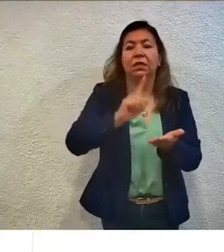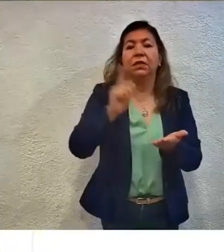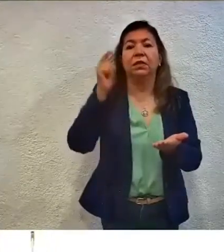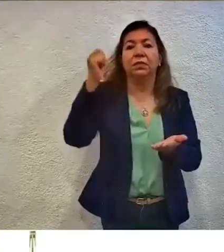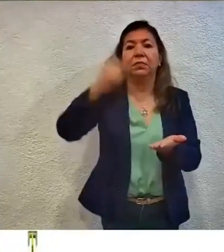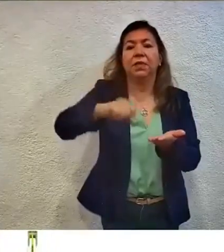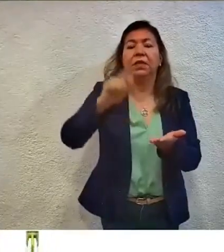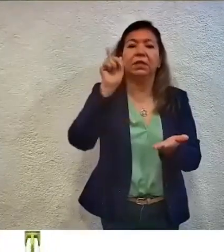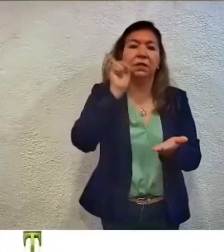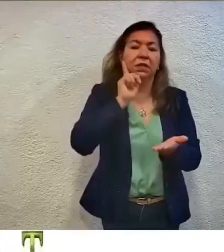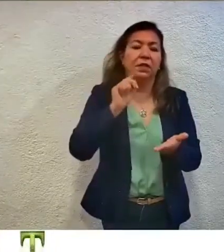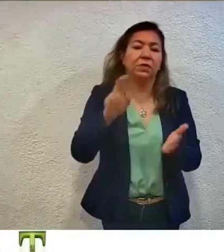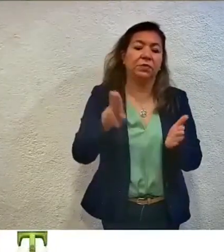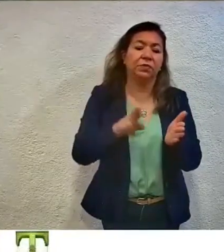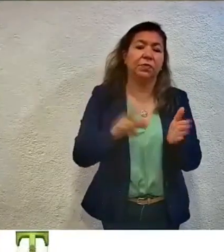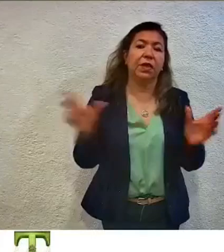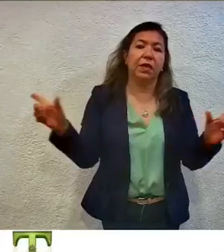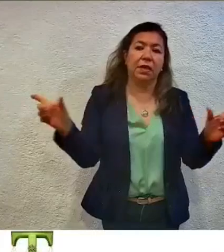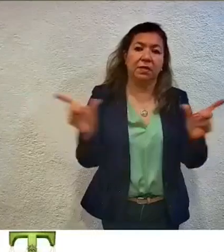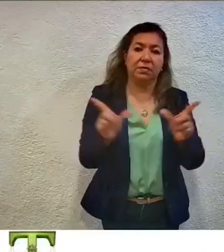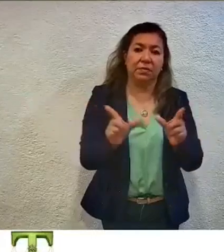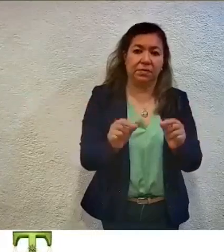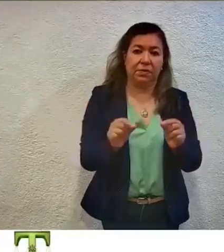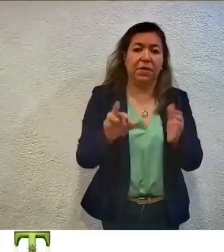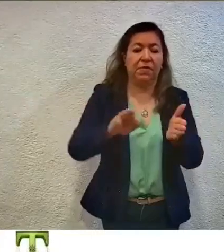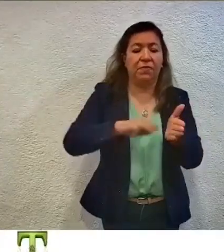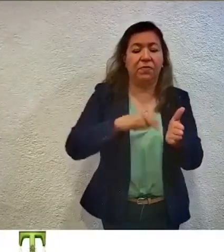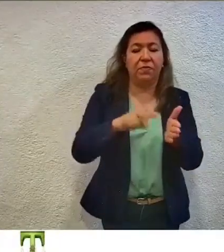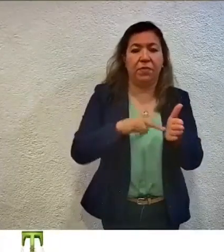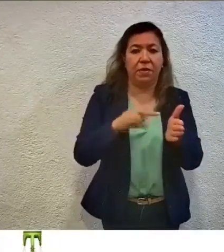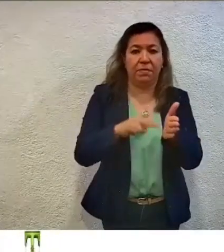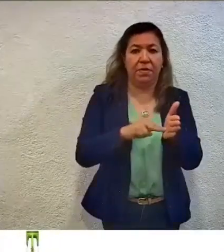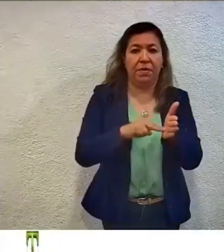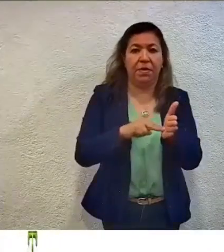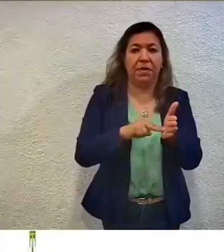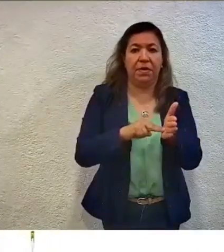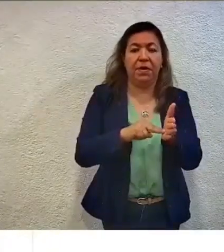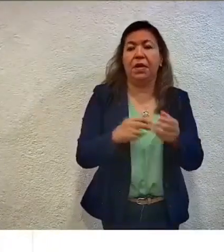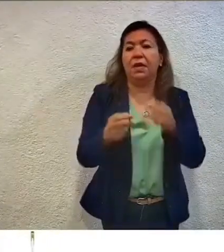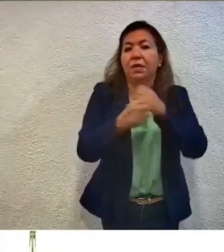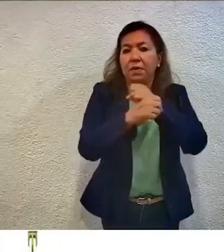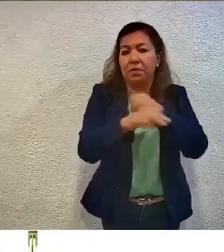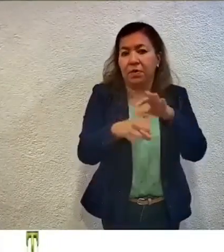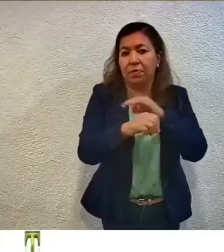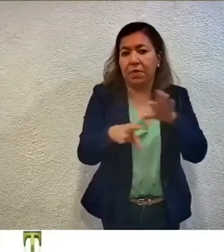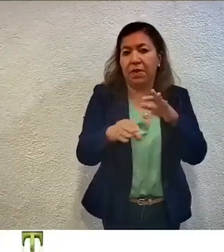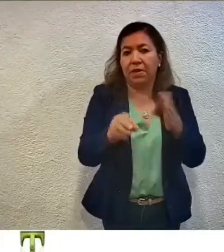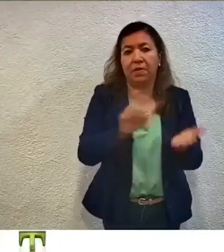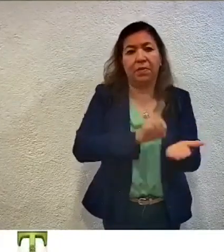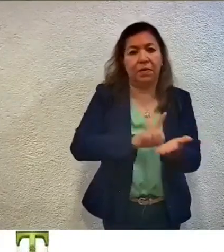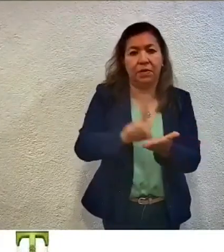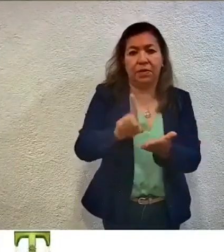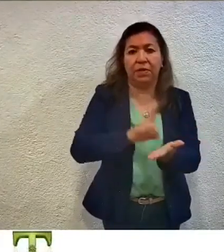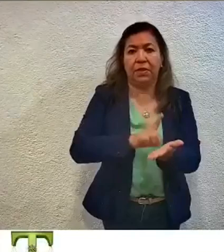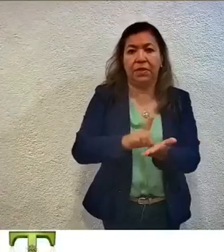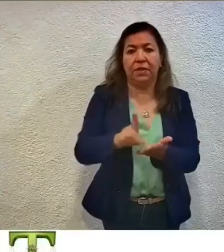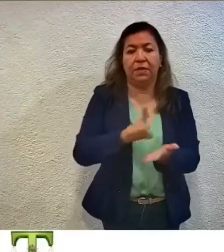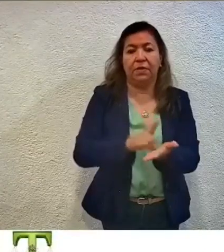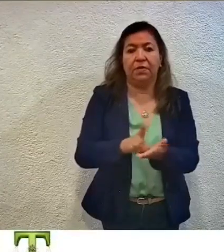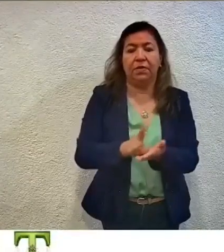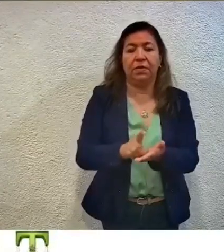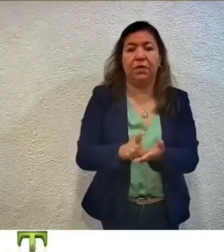votos. Gracias, secretaria. Le solicito recabar las firmas a la conclusión de esta sesión y, en consecuencia, notificarla como en